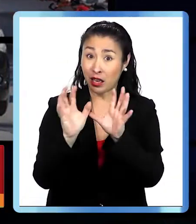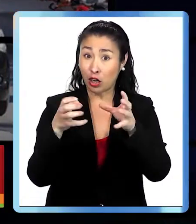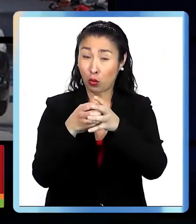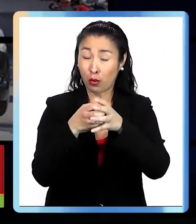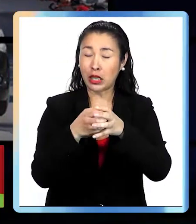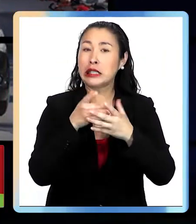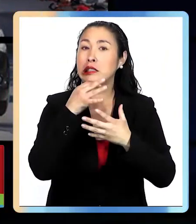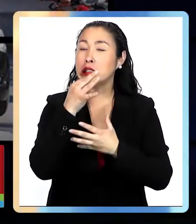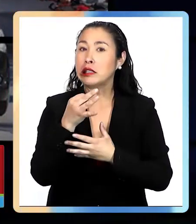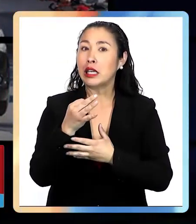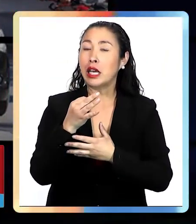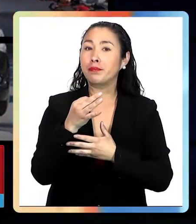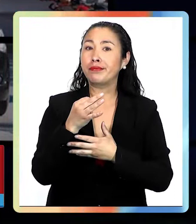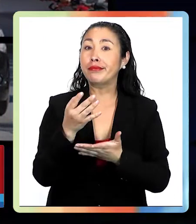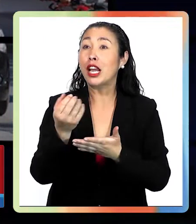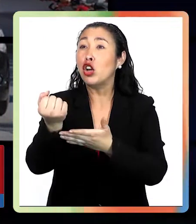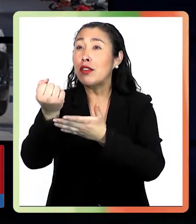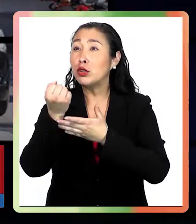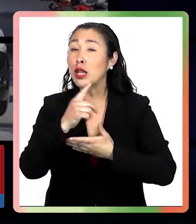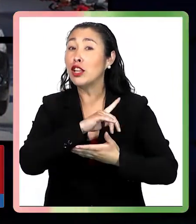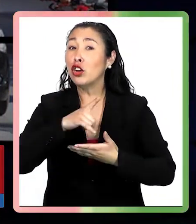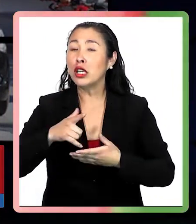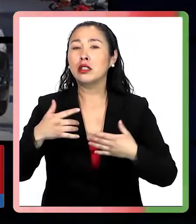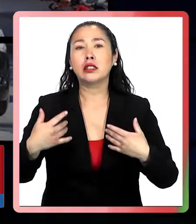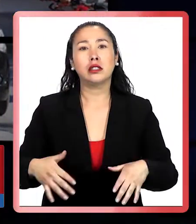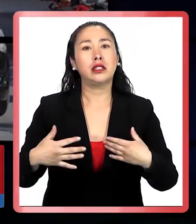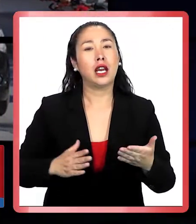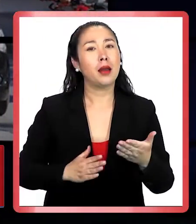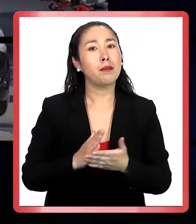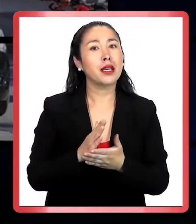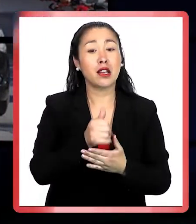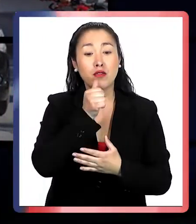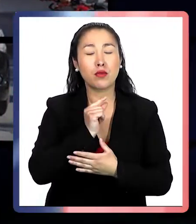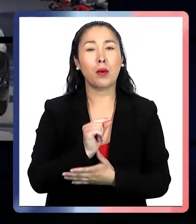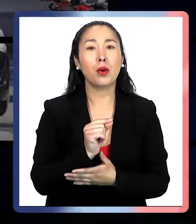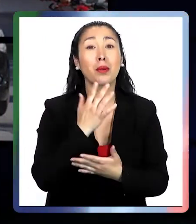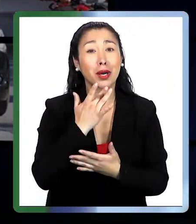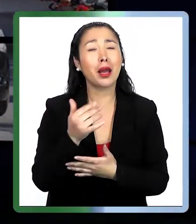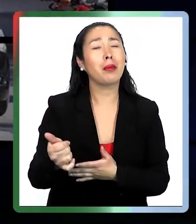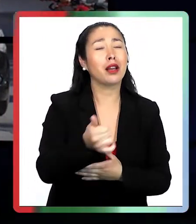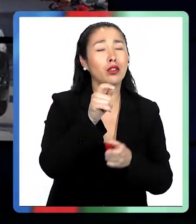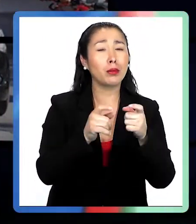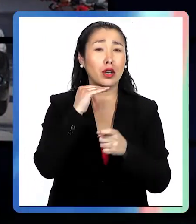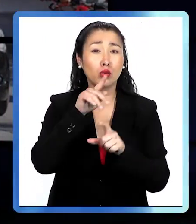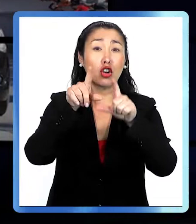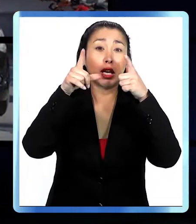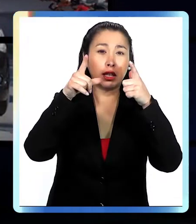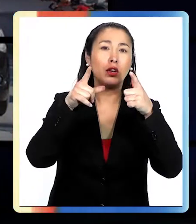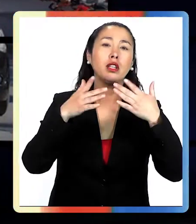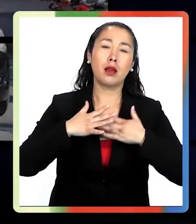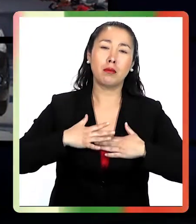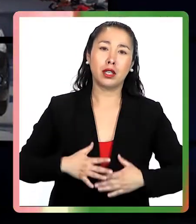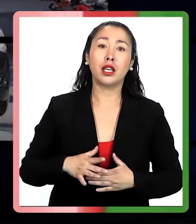que esperan que el plan de ayuda del gobierno se concrete en un plazo corto por el bien de los pasajeros. La nota